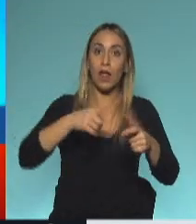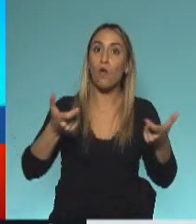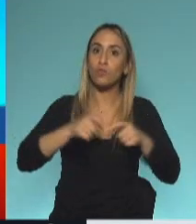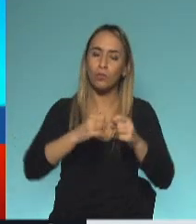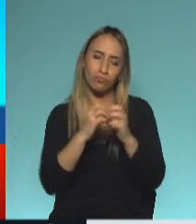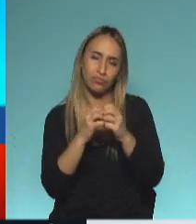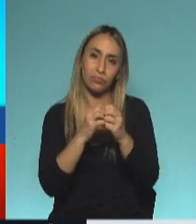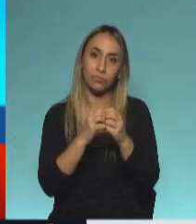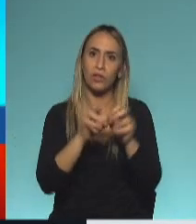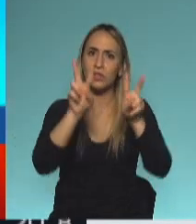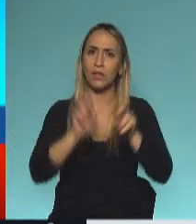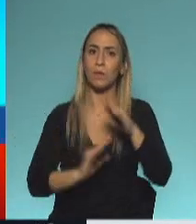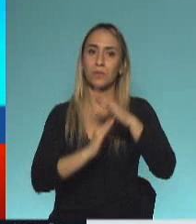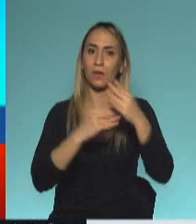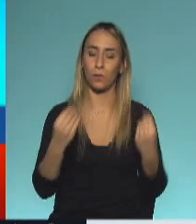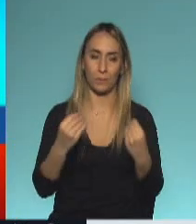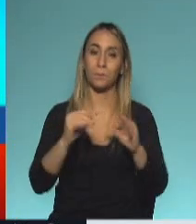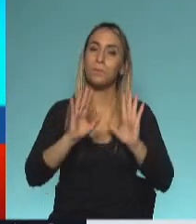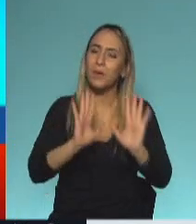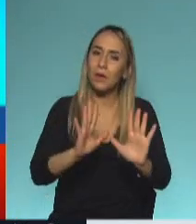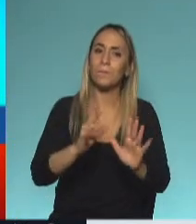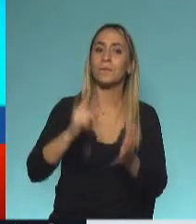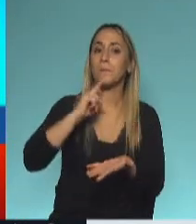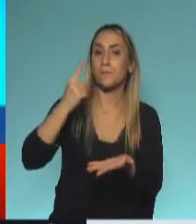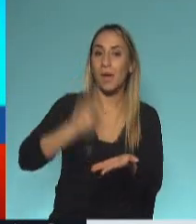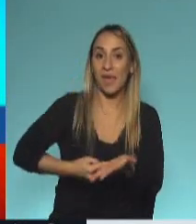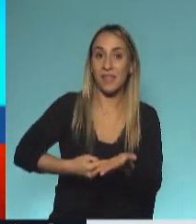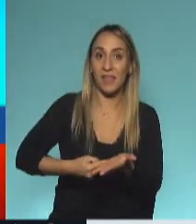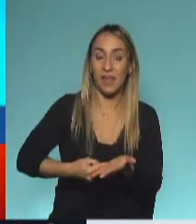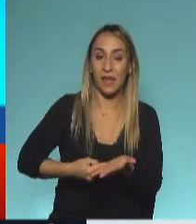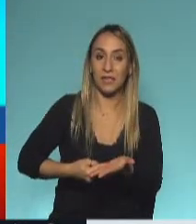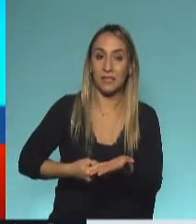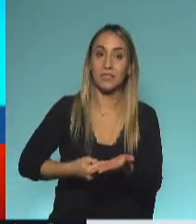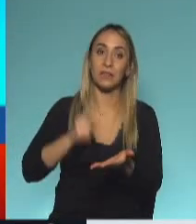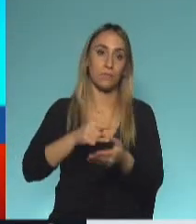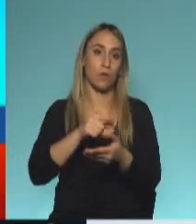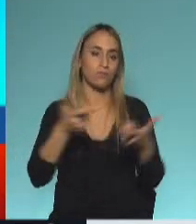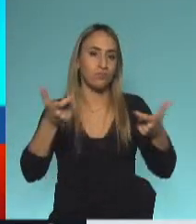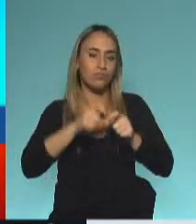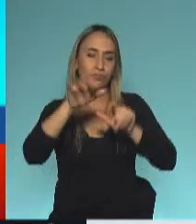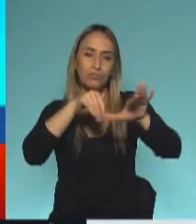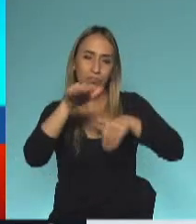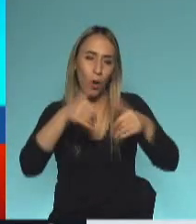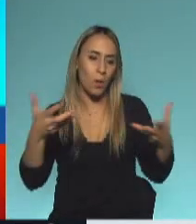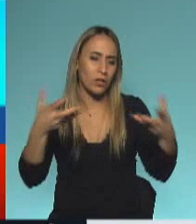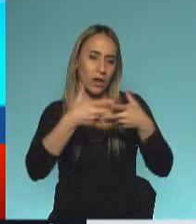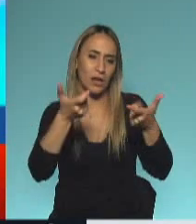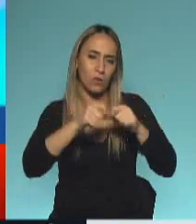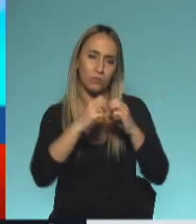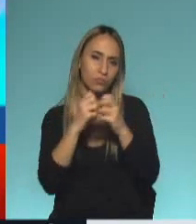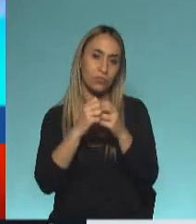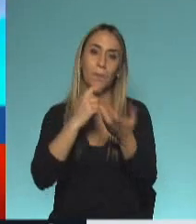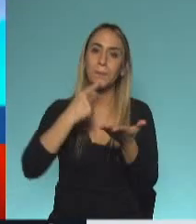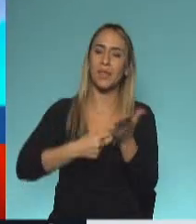vamos a comenzar contando cuáles fueron las medidas concretas que salieron de esta convocatoria me las pongo a ver si quieren ya en pantalla